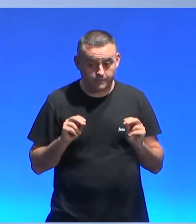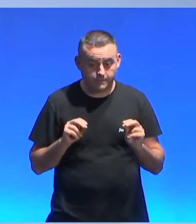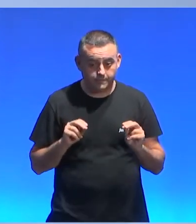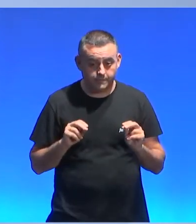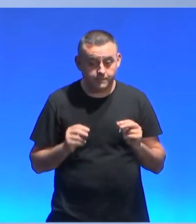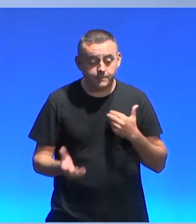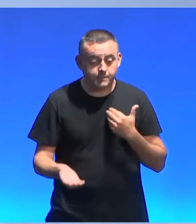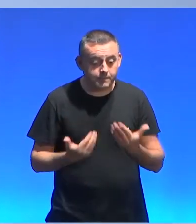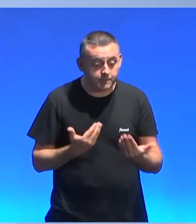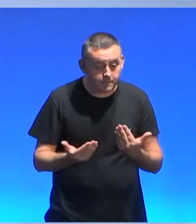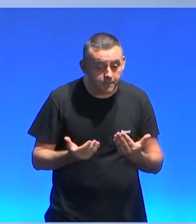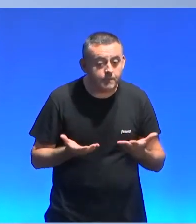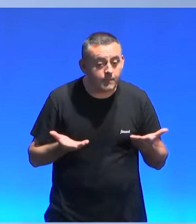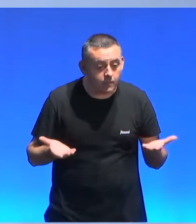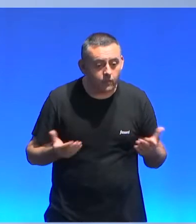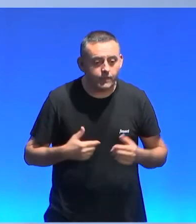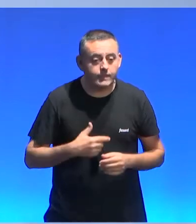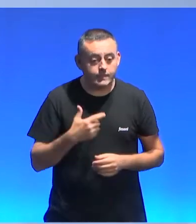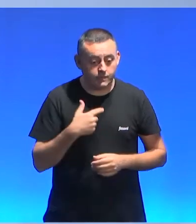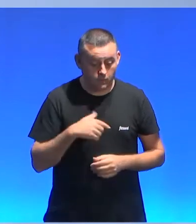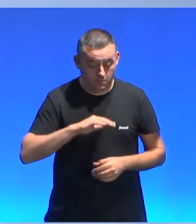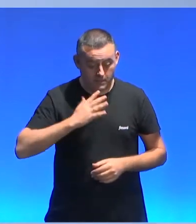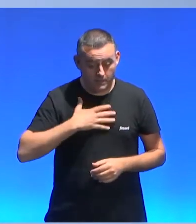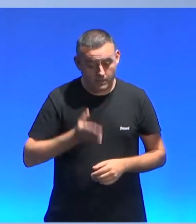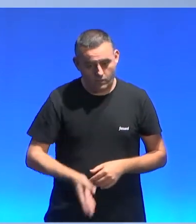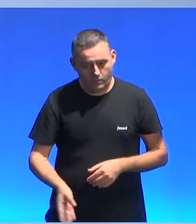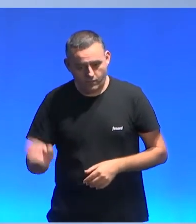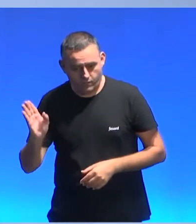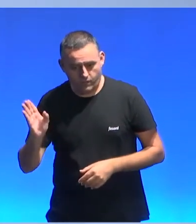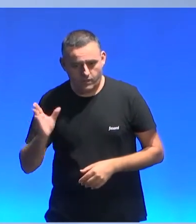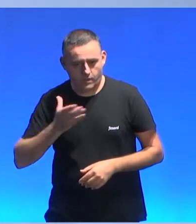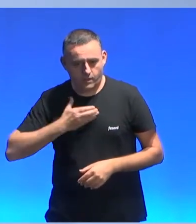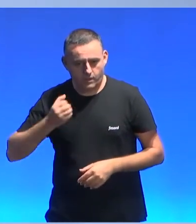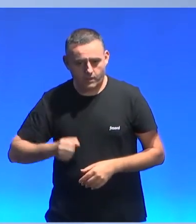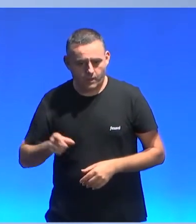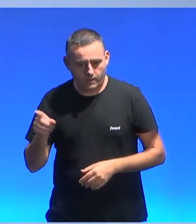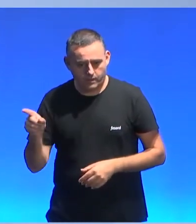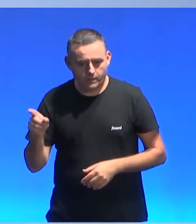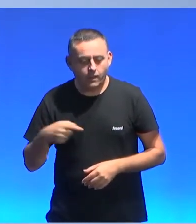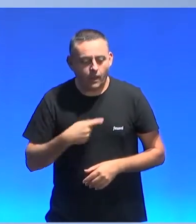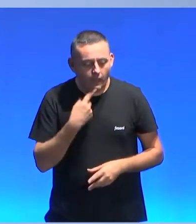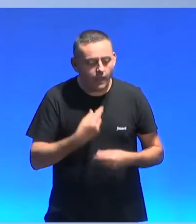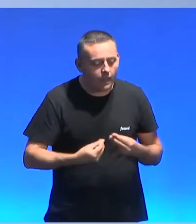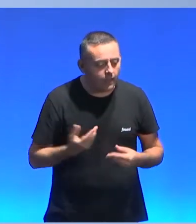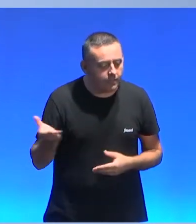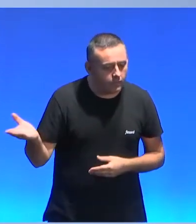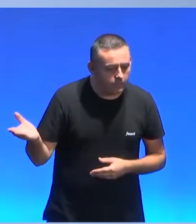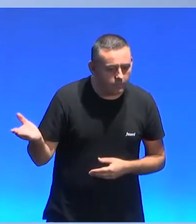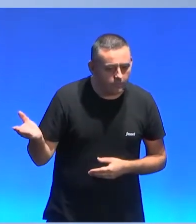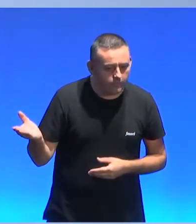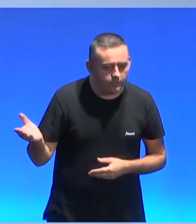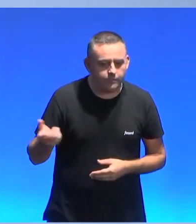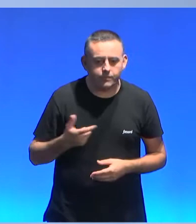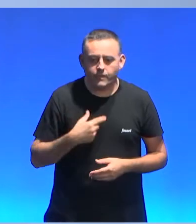¿Qué tengo que decir a tu alcalde, Aurelio? Él lo piensa un rato y dice, dile que hacemos la